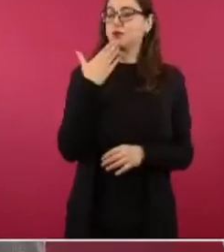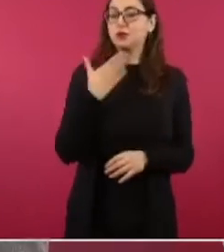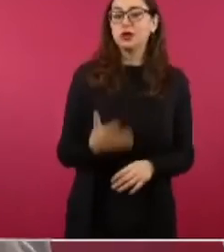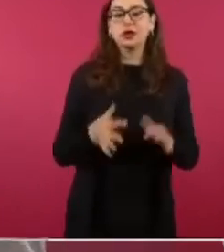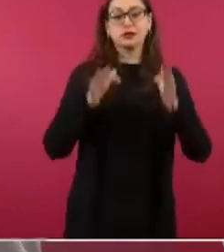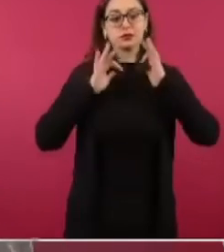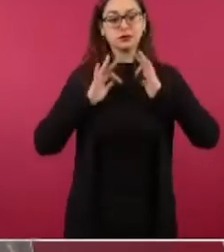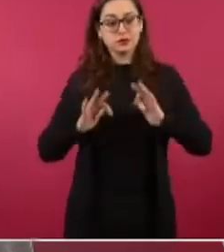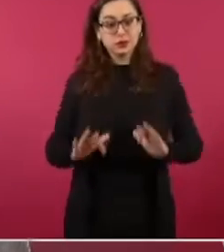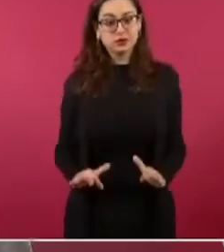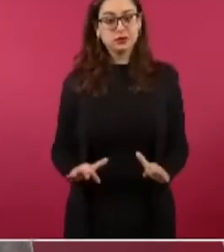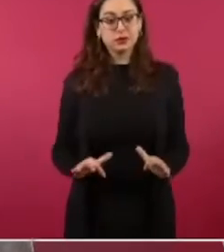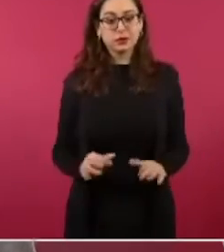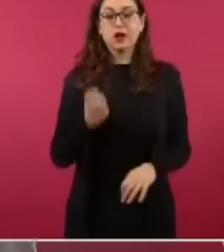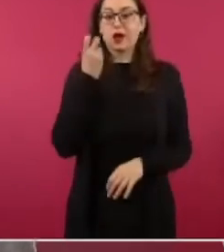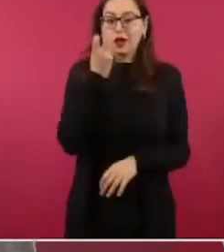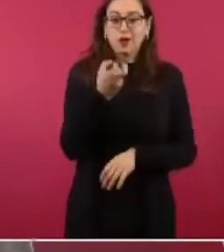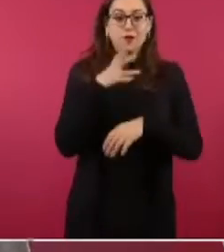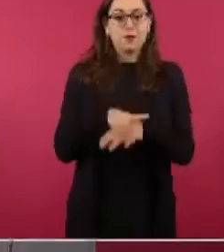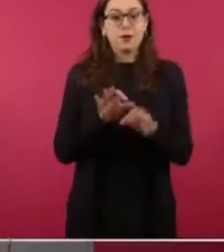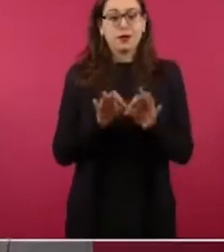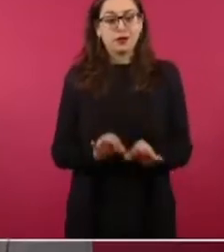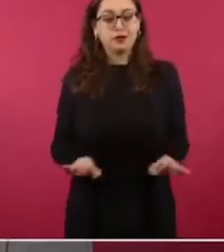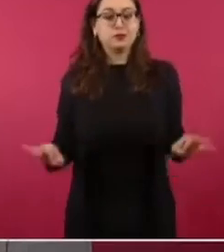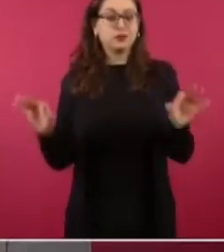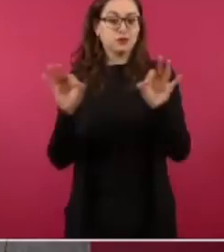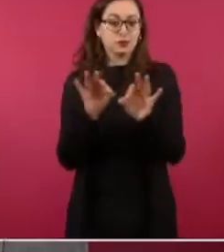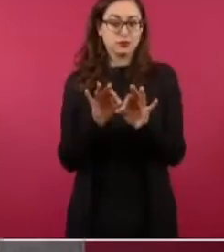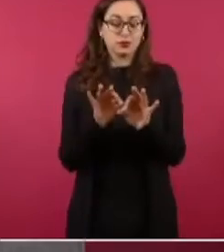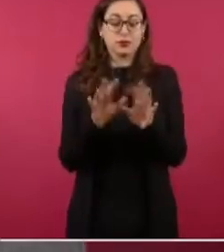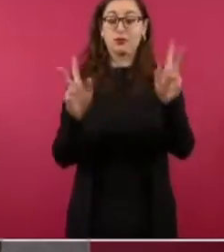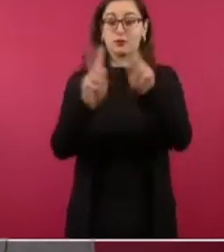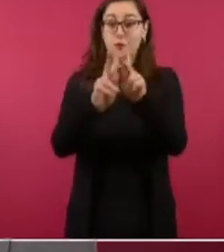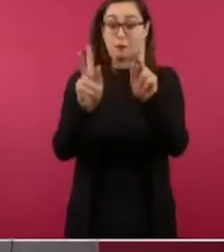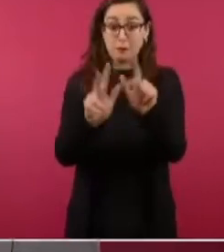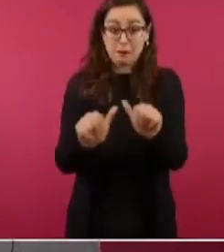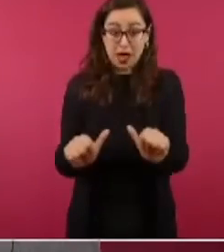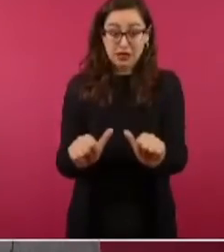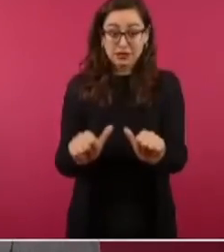Y repito, la paz es fruto de la justicia.